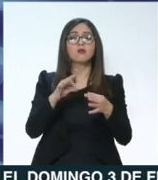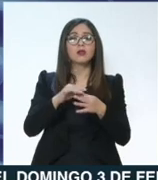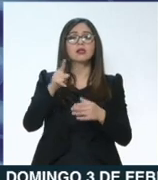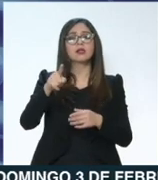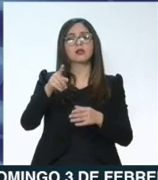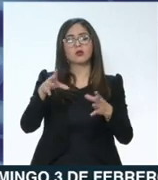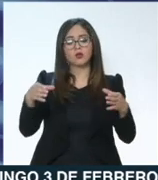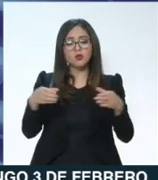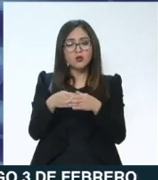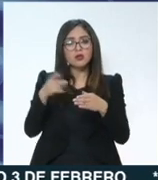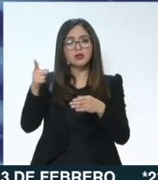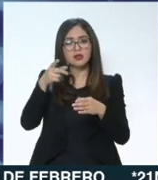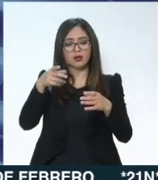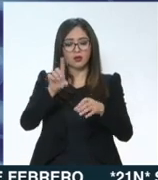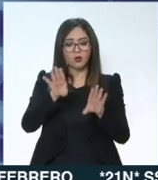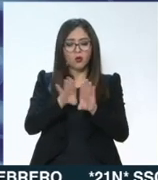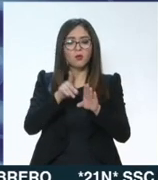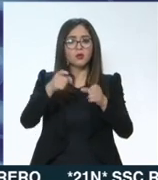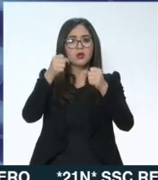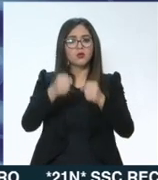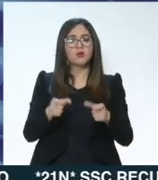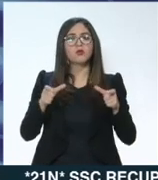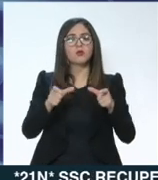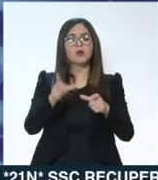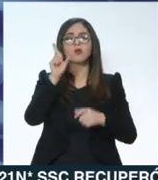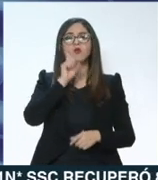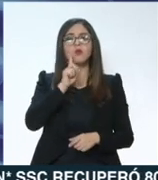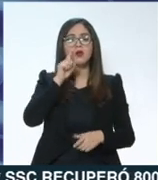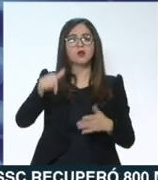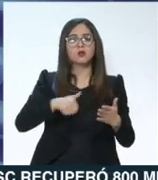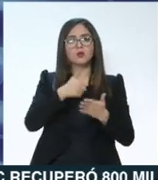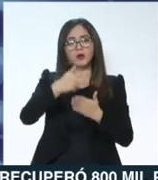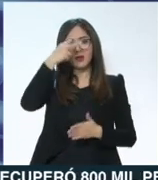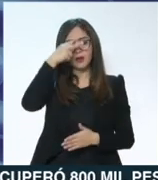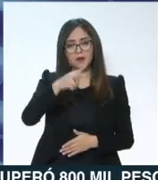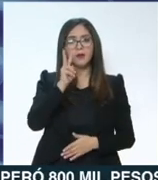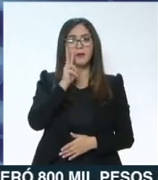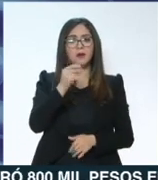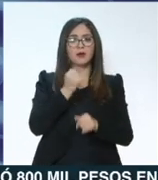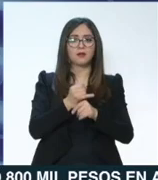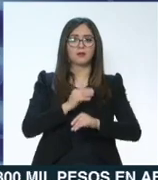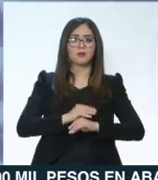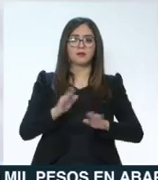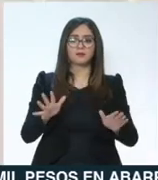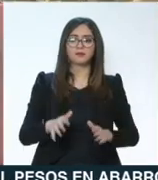de la Secretaría de las Mujeres, aquí en la Ciudad de México. Y vamos a ver la información que nos regaló.